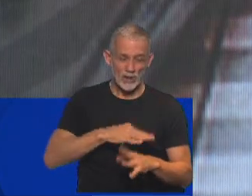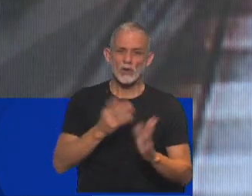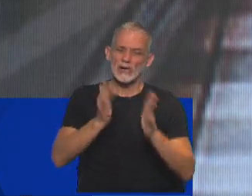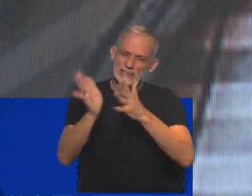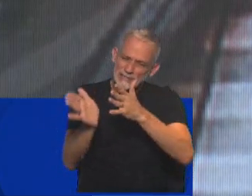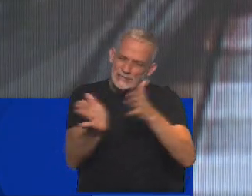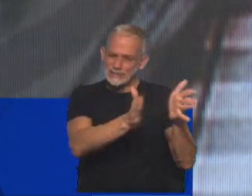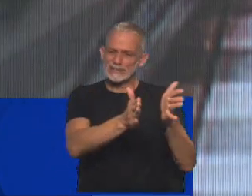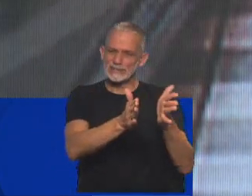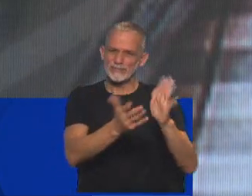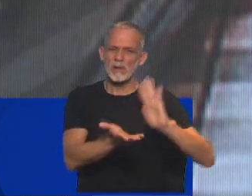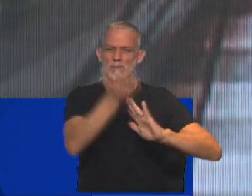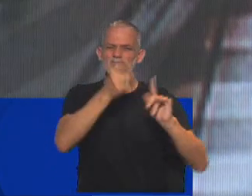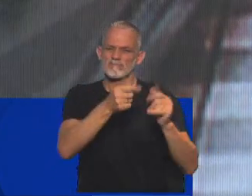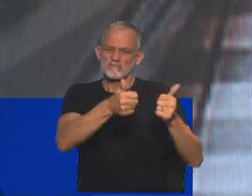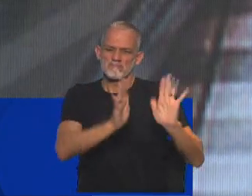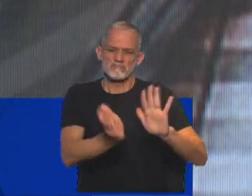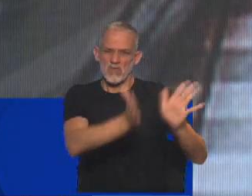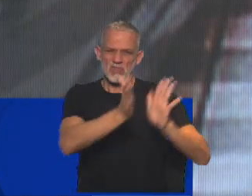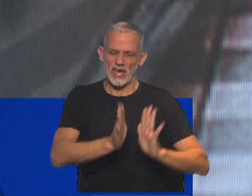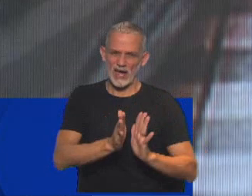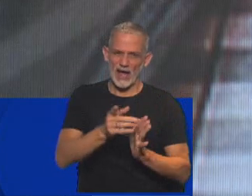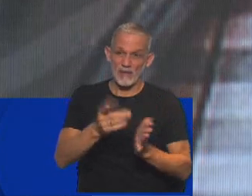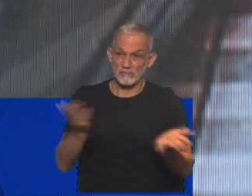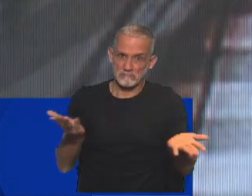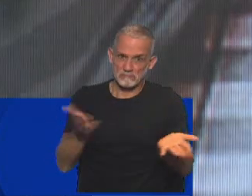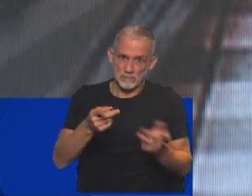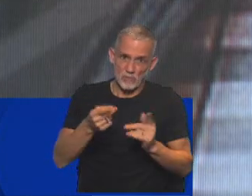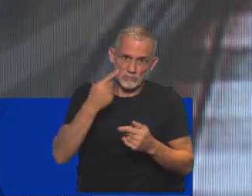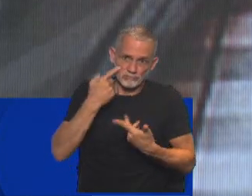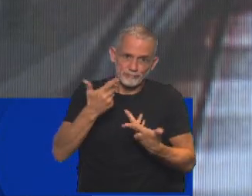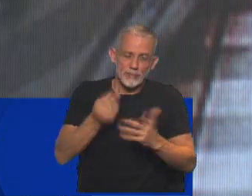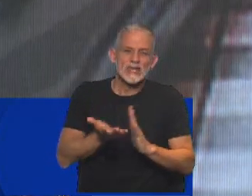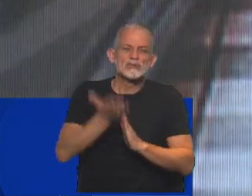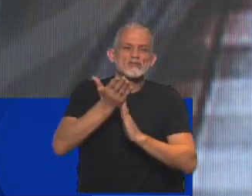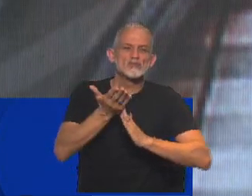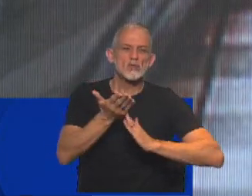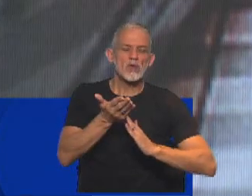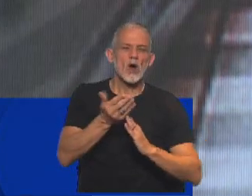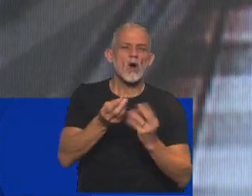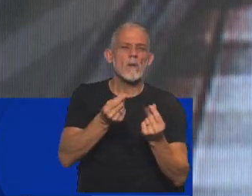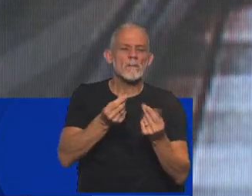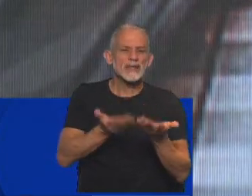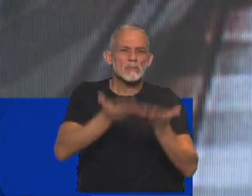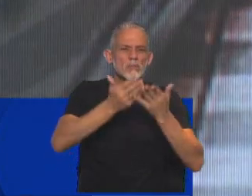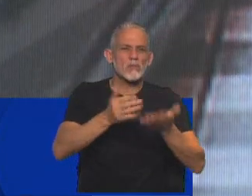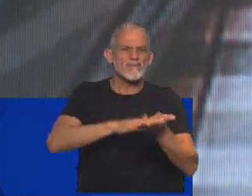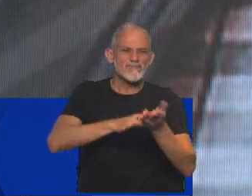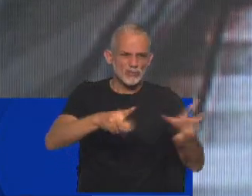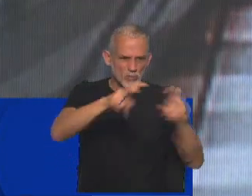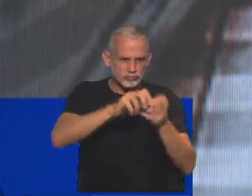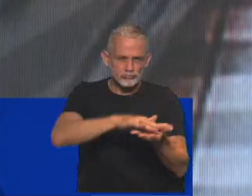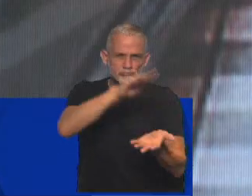tratamiento preferencial en esta situación económica. De hecho, se evidencia también de que se subió en los montos máximos de facturación para